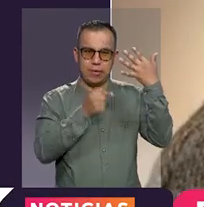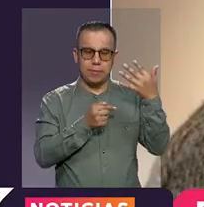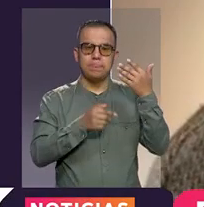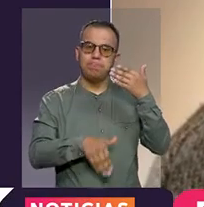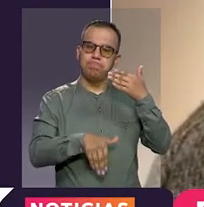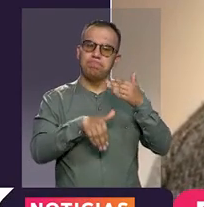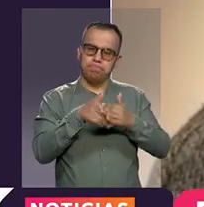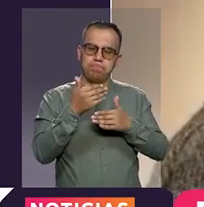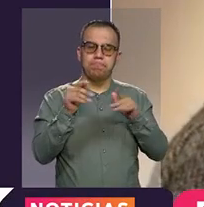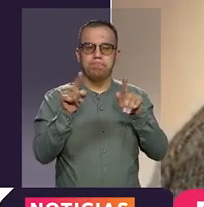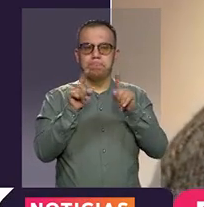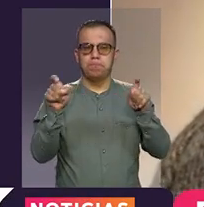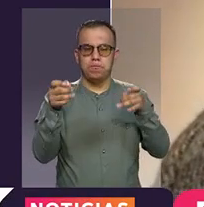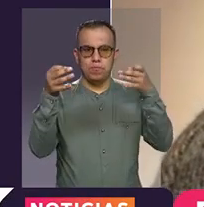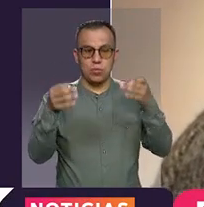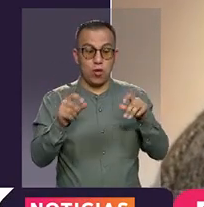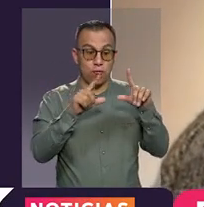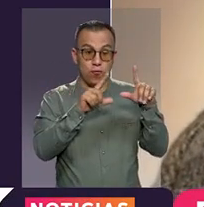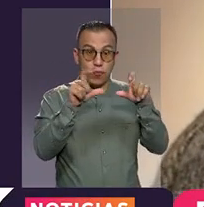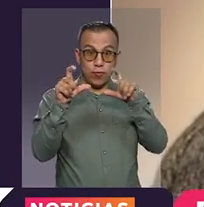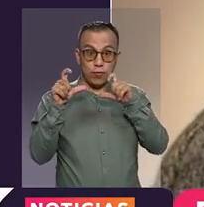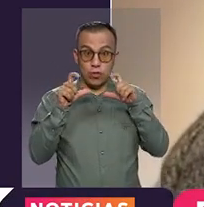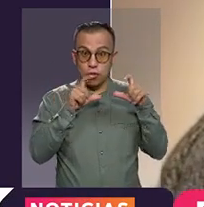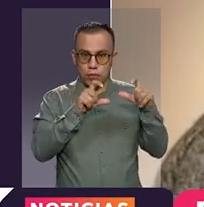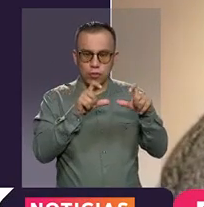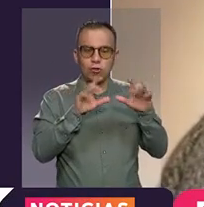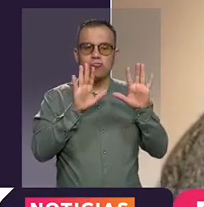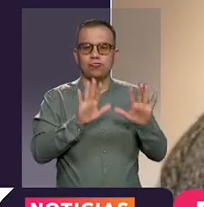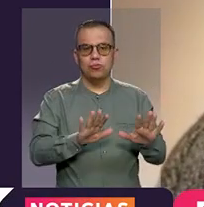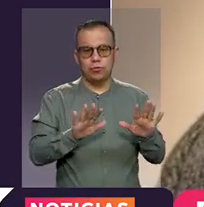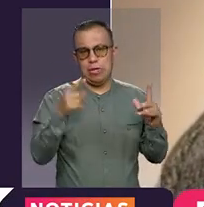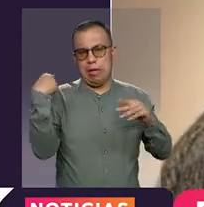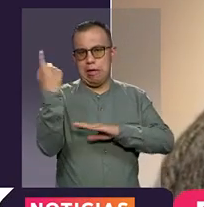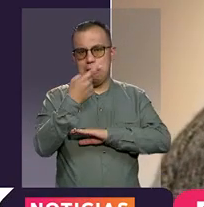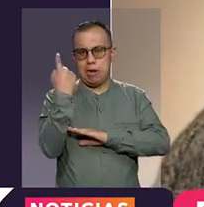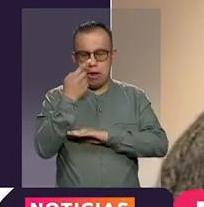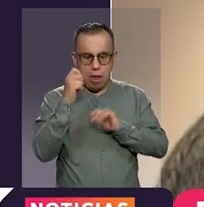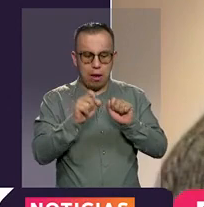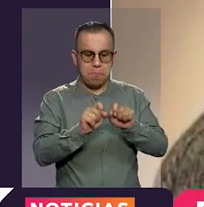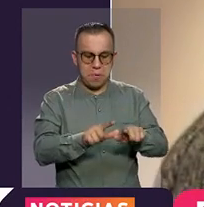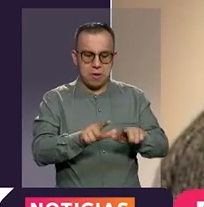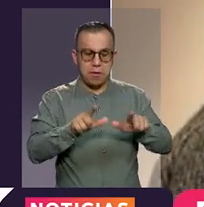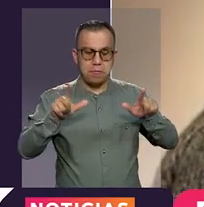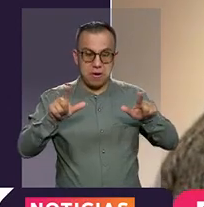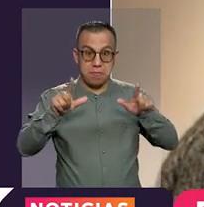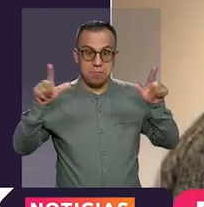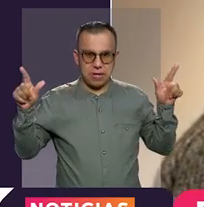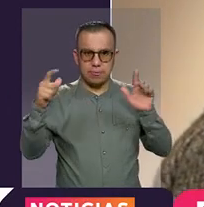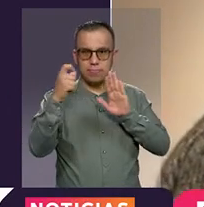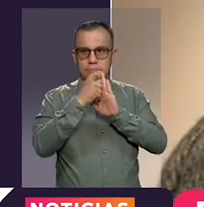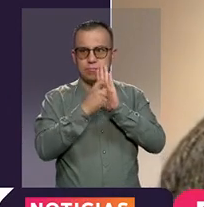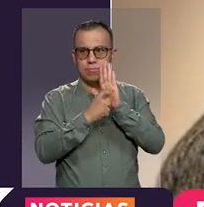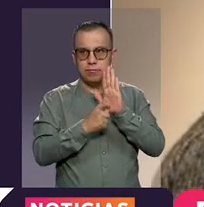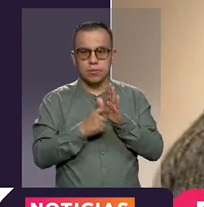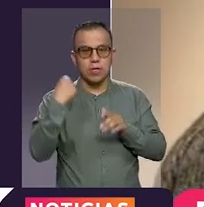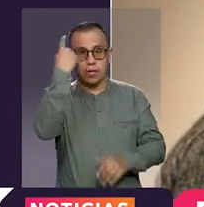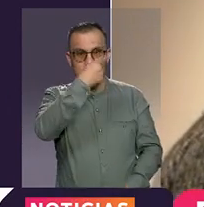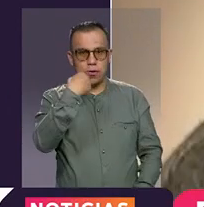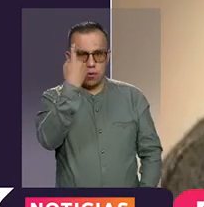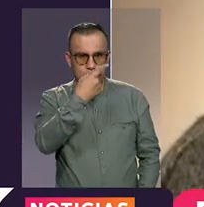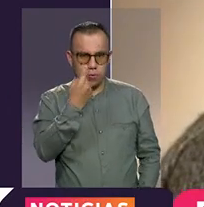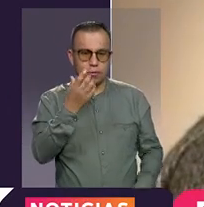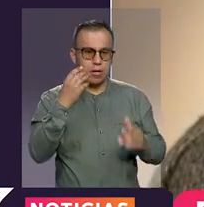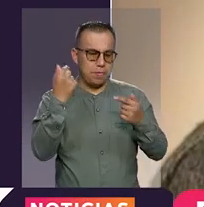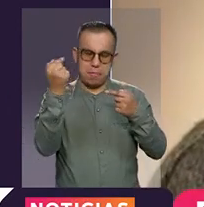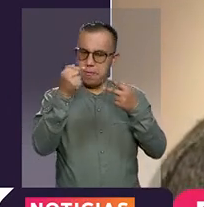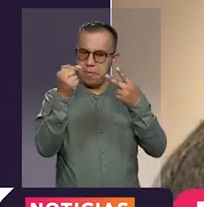comenzando con las fotografías, que son plano general, detalles y con el rostro y